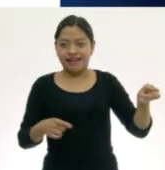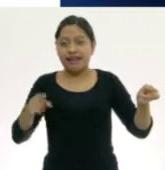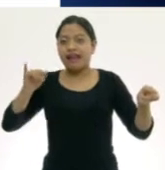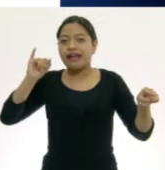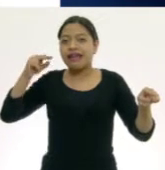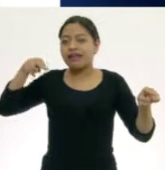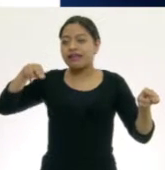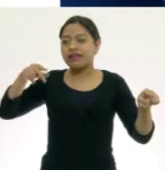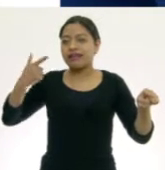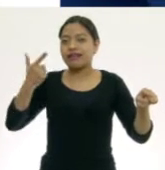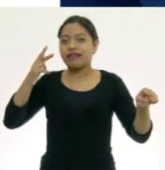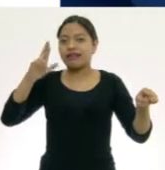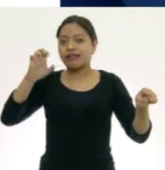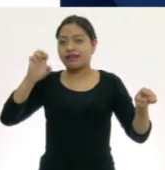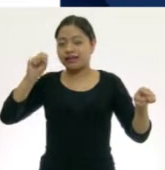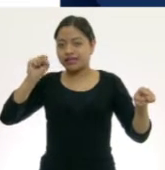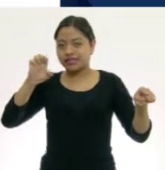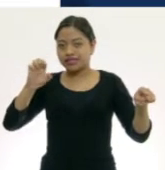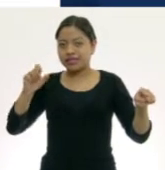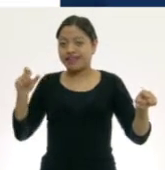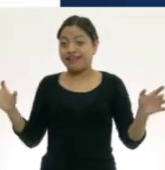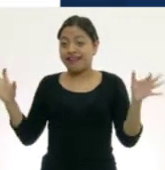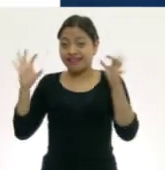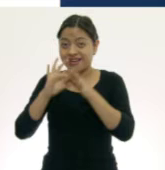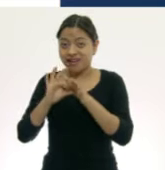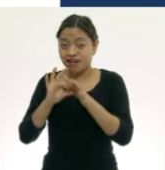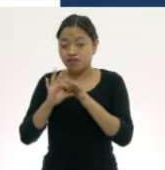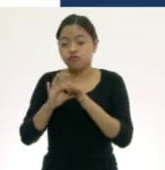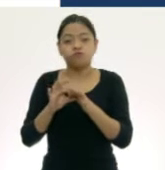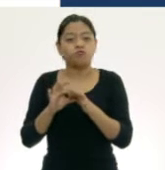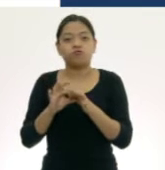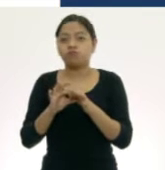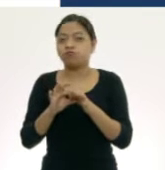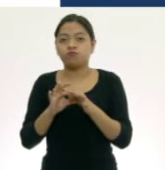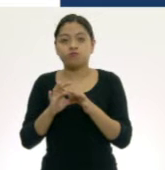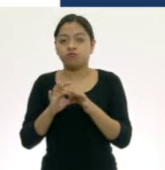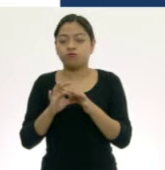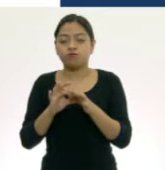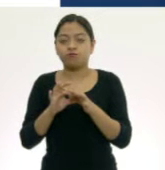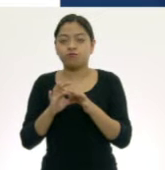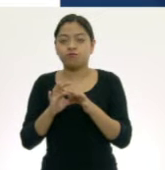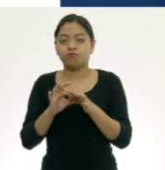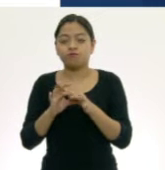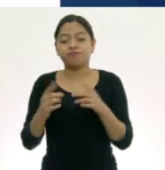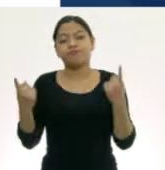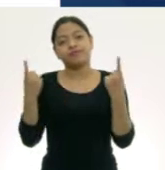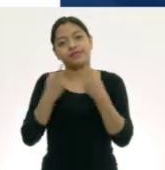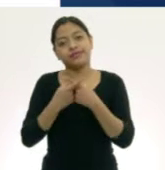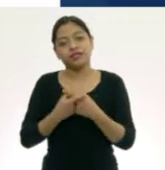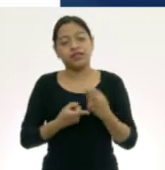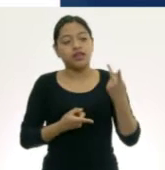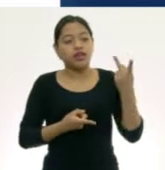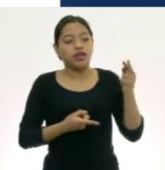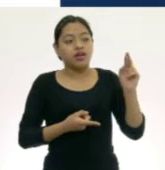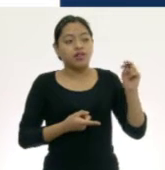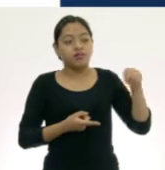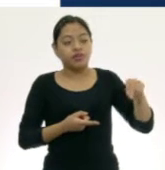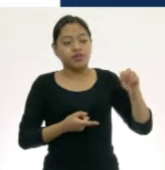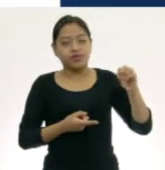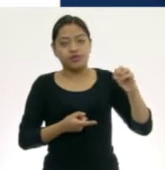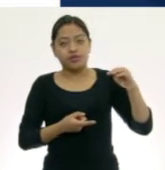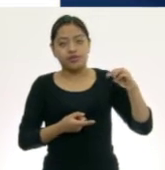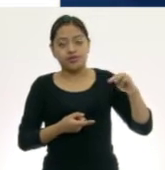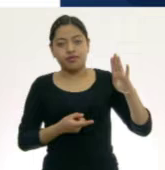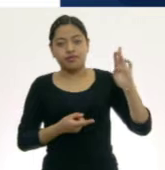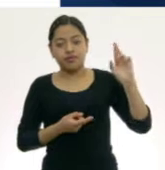preescolar. ¿Estaría bien? Tampoco. No hay concordancia entre el pronombre y la forma en que se está